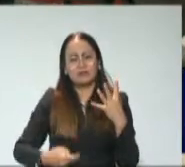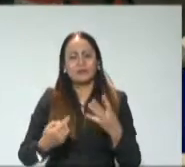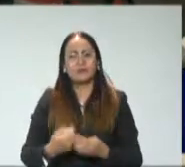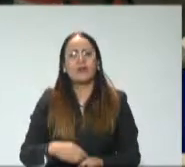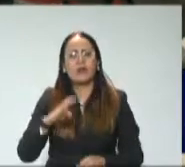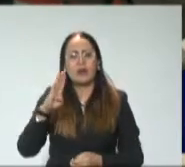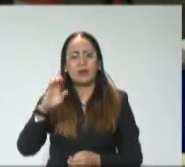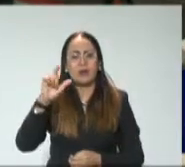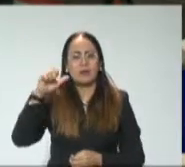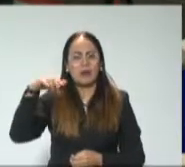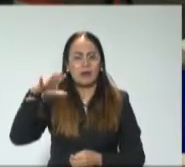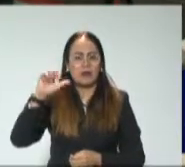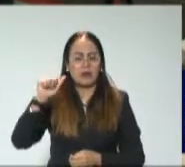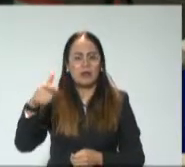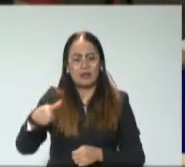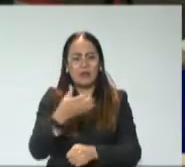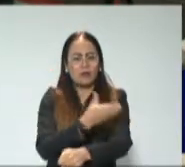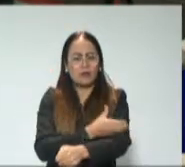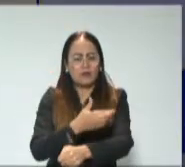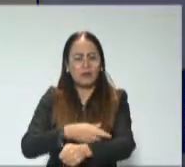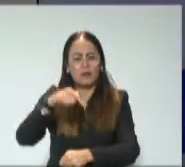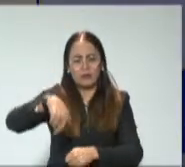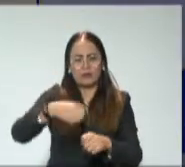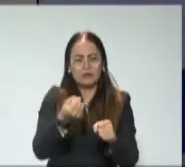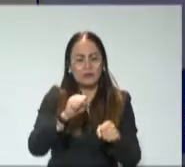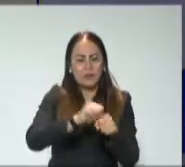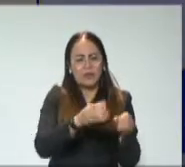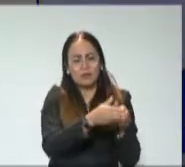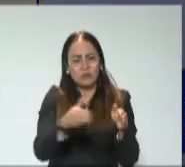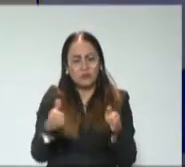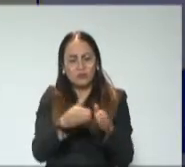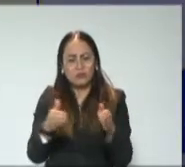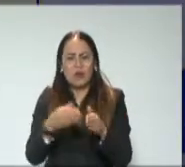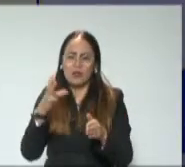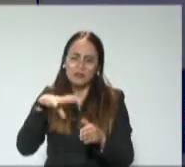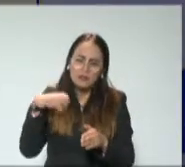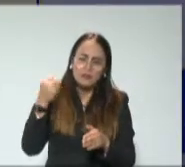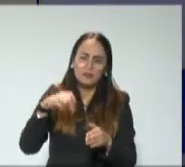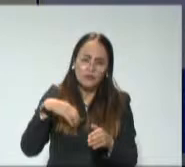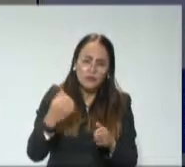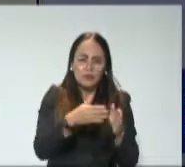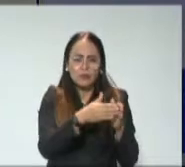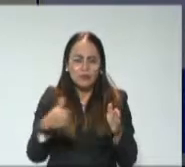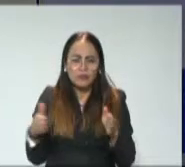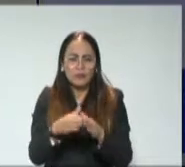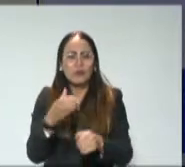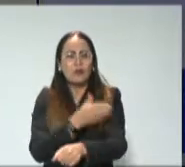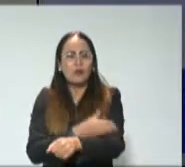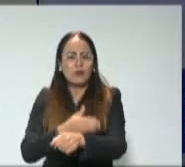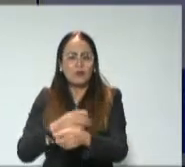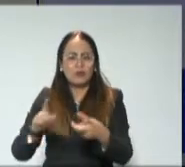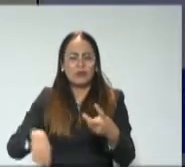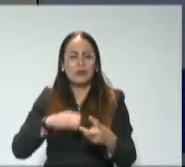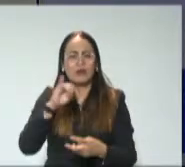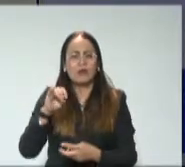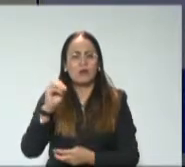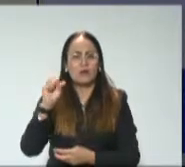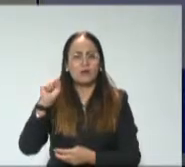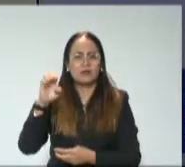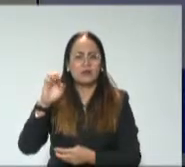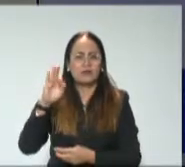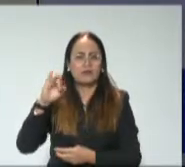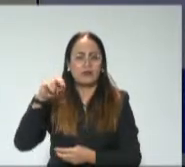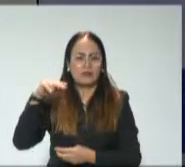cadena mi compañera por haber coordinado esta semana los esfuerzos a mi compañera Josefina Román querida